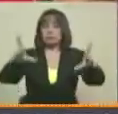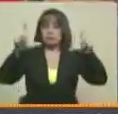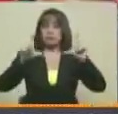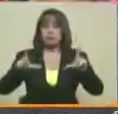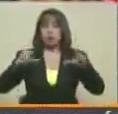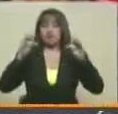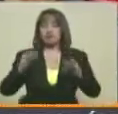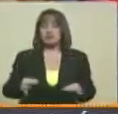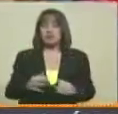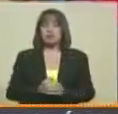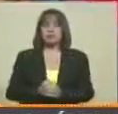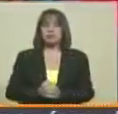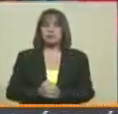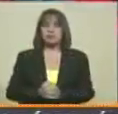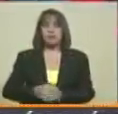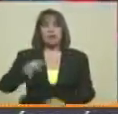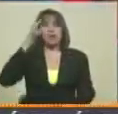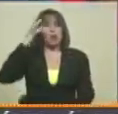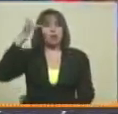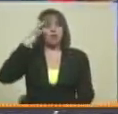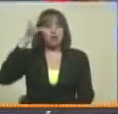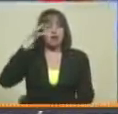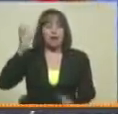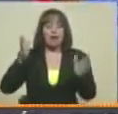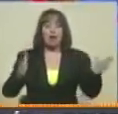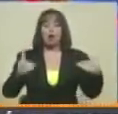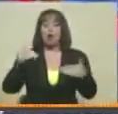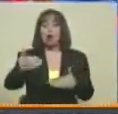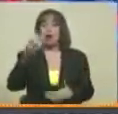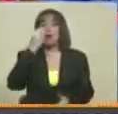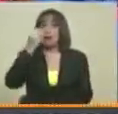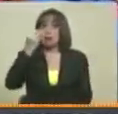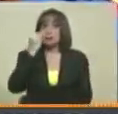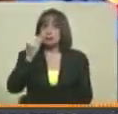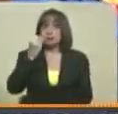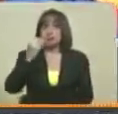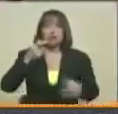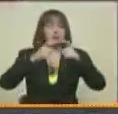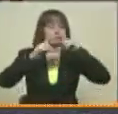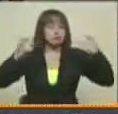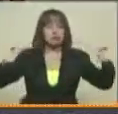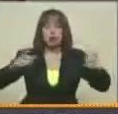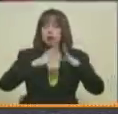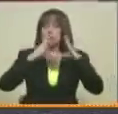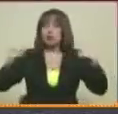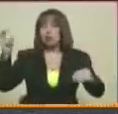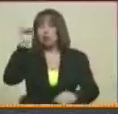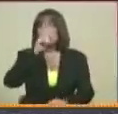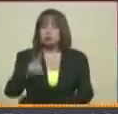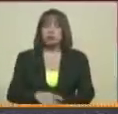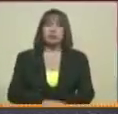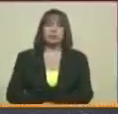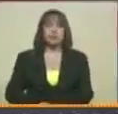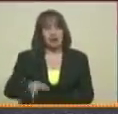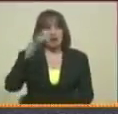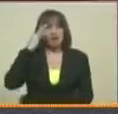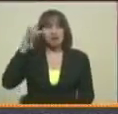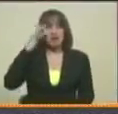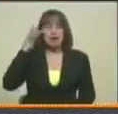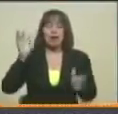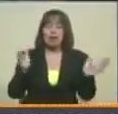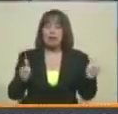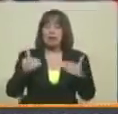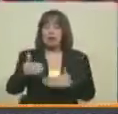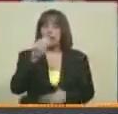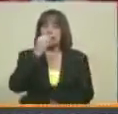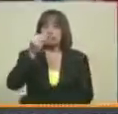acreditación oficial de los fiscales de los CLAP a lo largo y ancho del país. Fiscales CLAP.